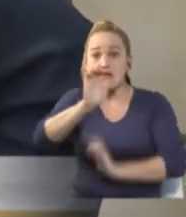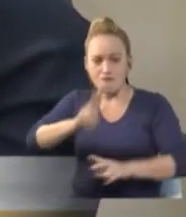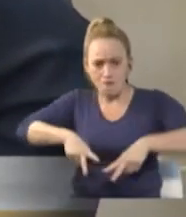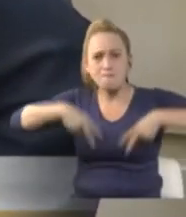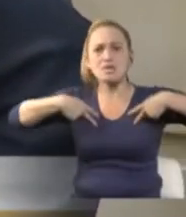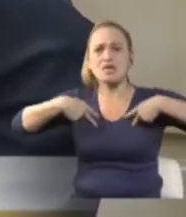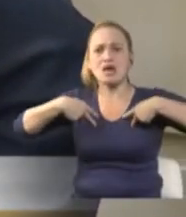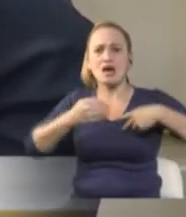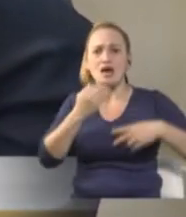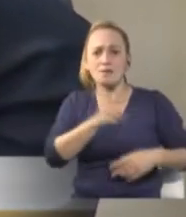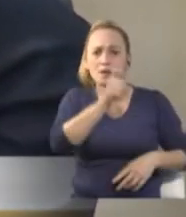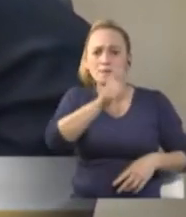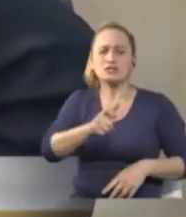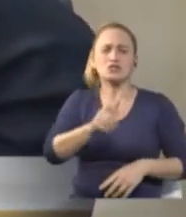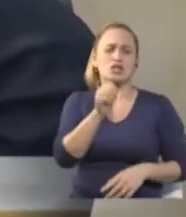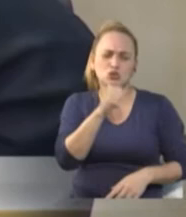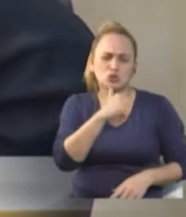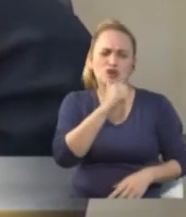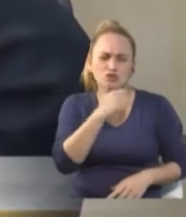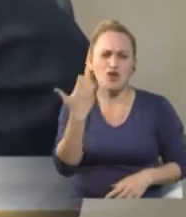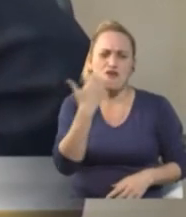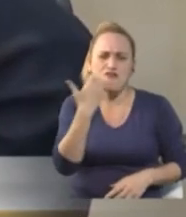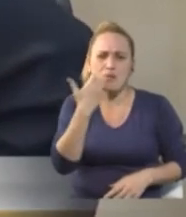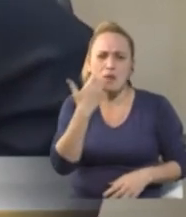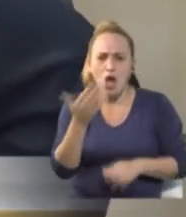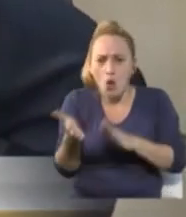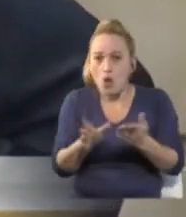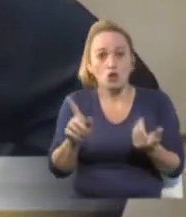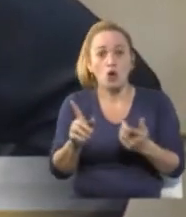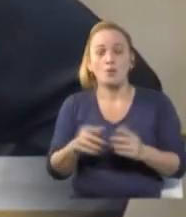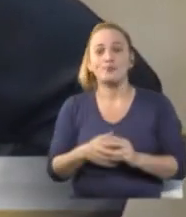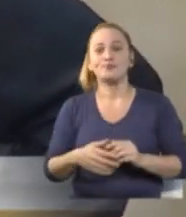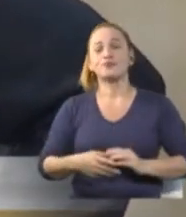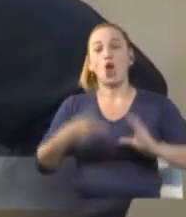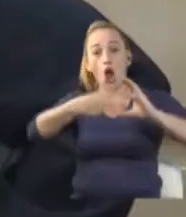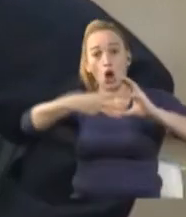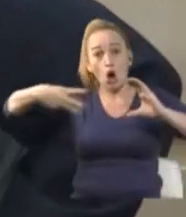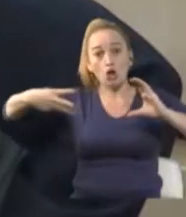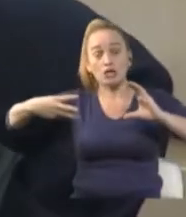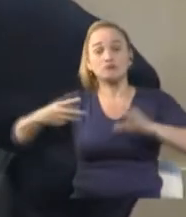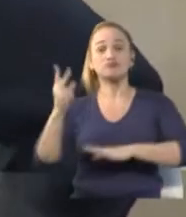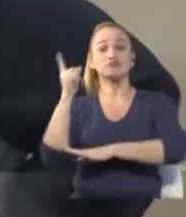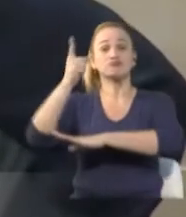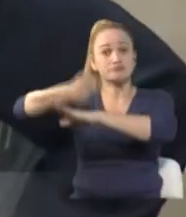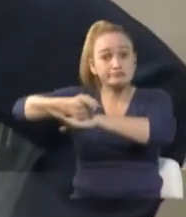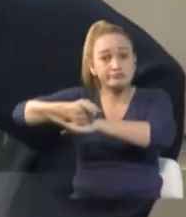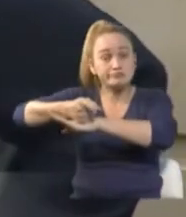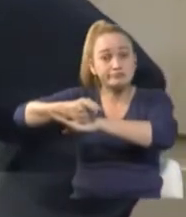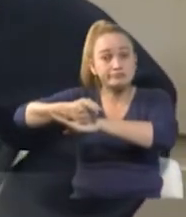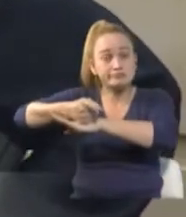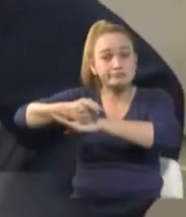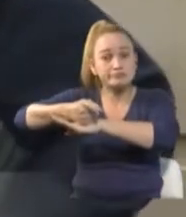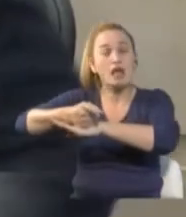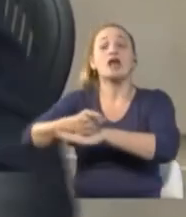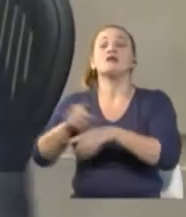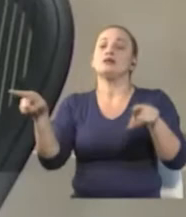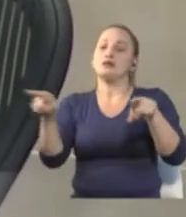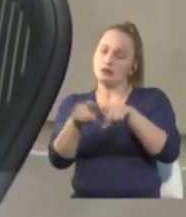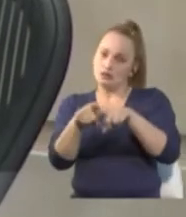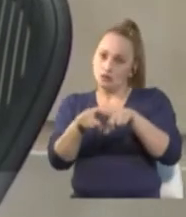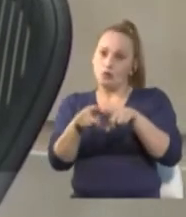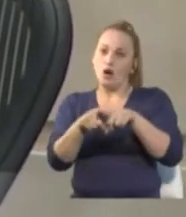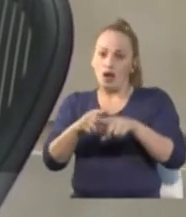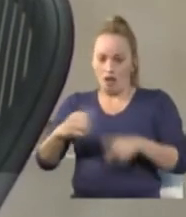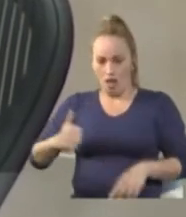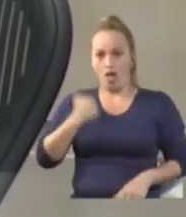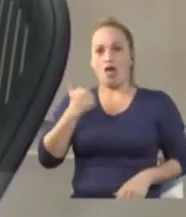sufre es espantoso. Lo que ha hecho recientemente la Corte Constitucional, que igual coincide en su